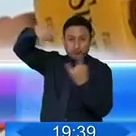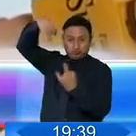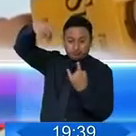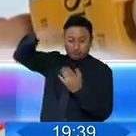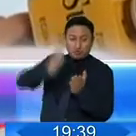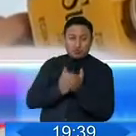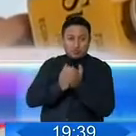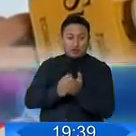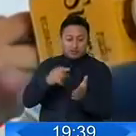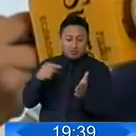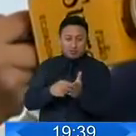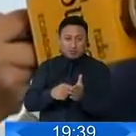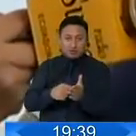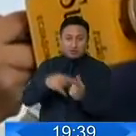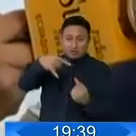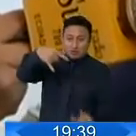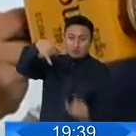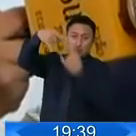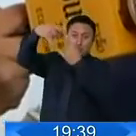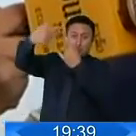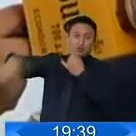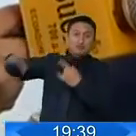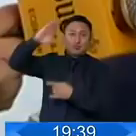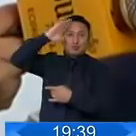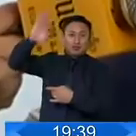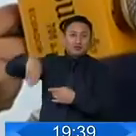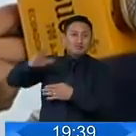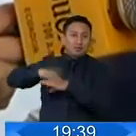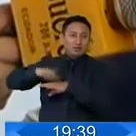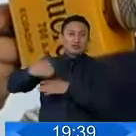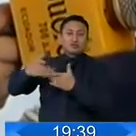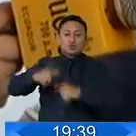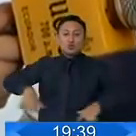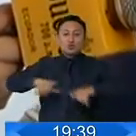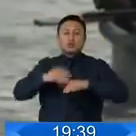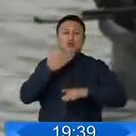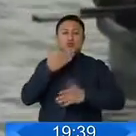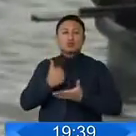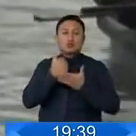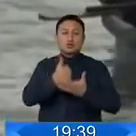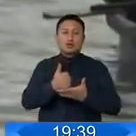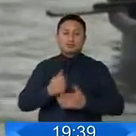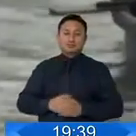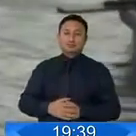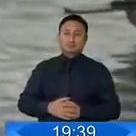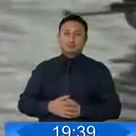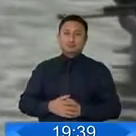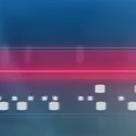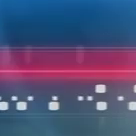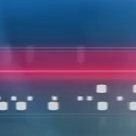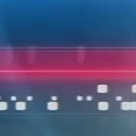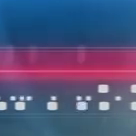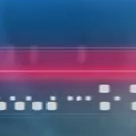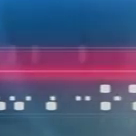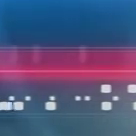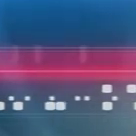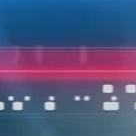que tiene un botón de pánico que les ayude en caso de una emergencia a poder saber dónde están y cómo darles las ayudas. Informó Roselena Vázquez.